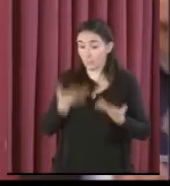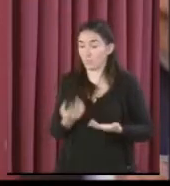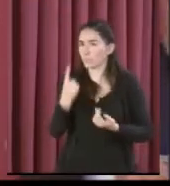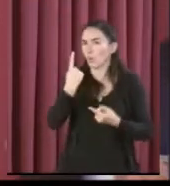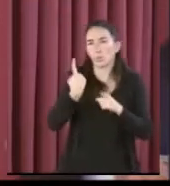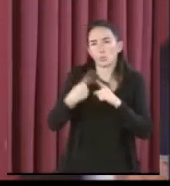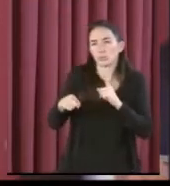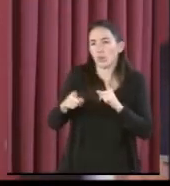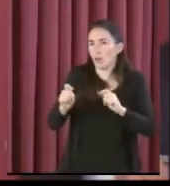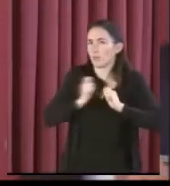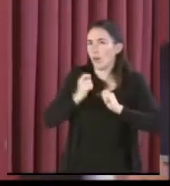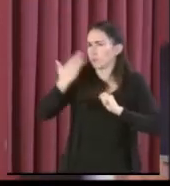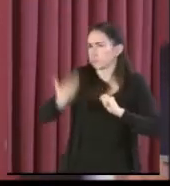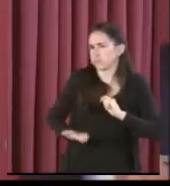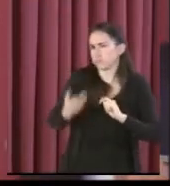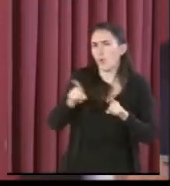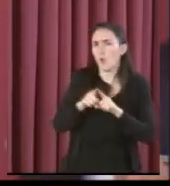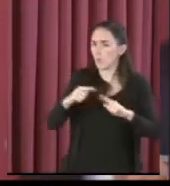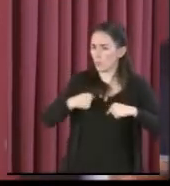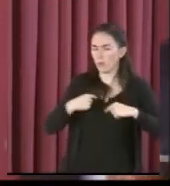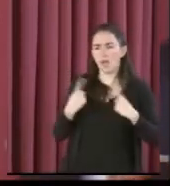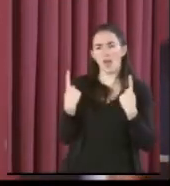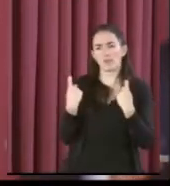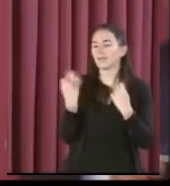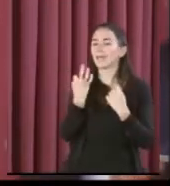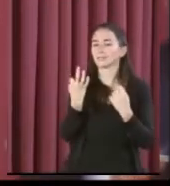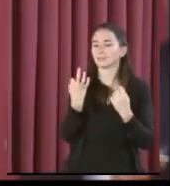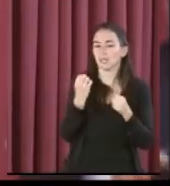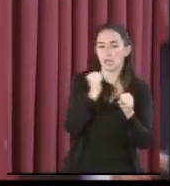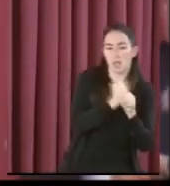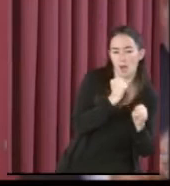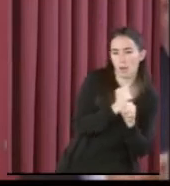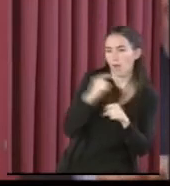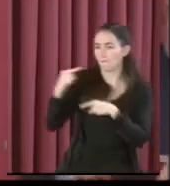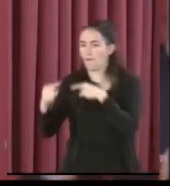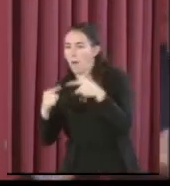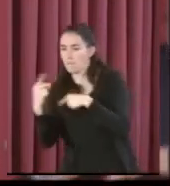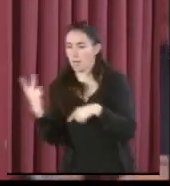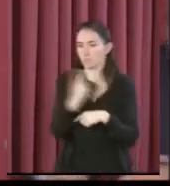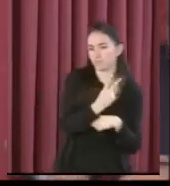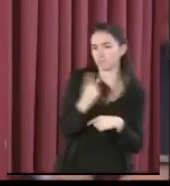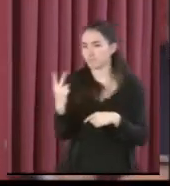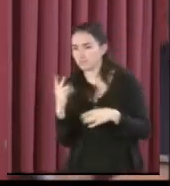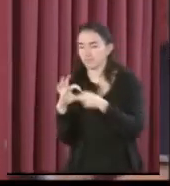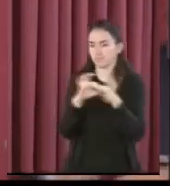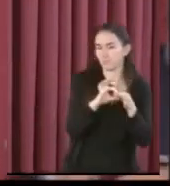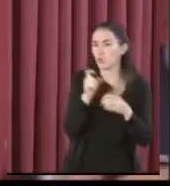es una necesidad para los logroñeses: la conciliación. Un elemento fundamental para el desarrollo personal de